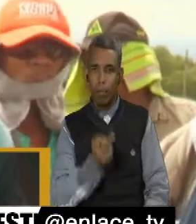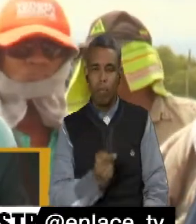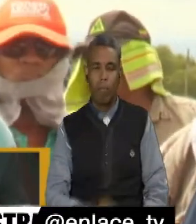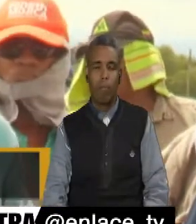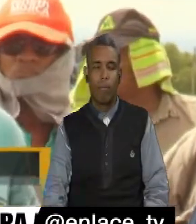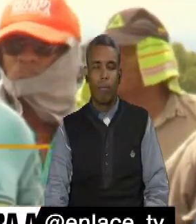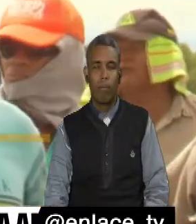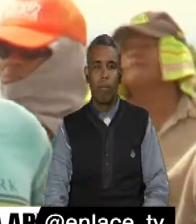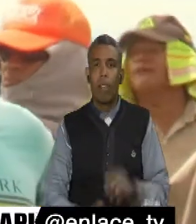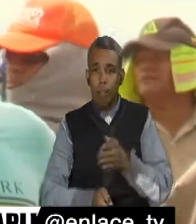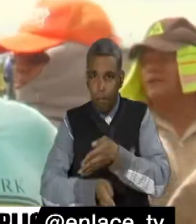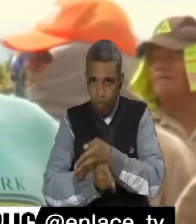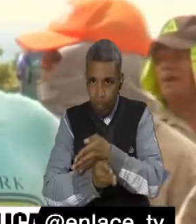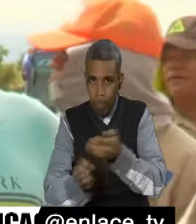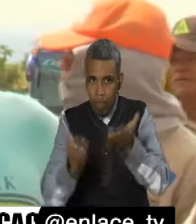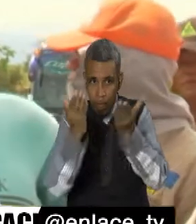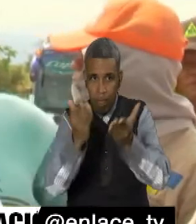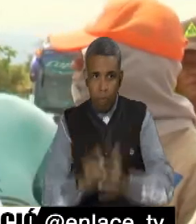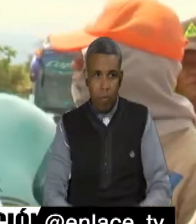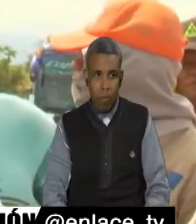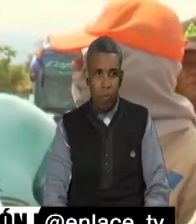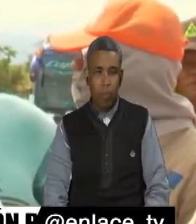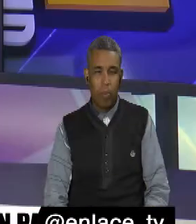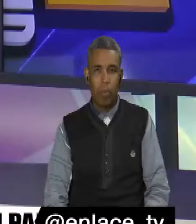Adelantan. Continúen ustedes con más noticias en estudio. Muy buenas tardes.